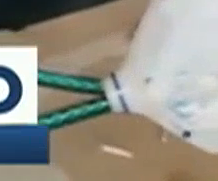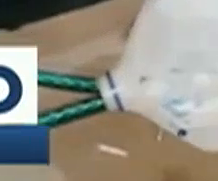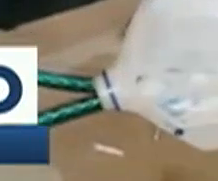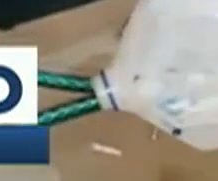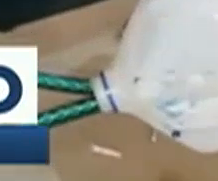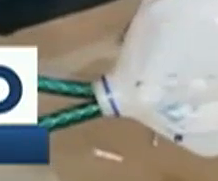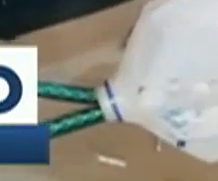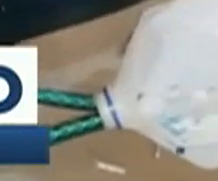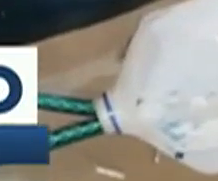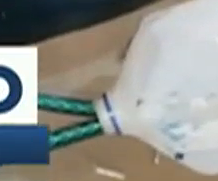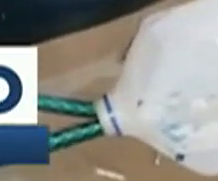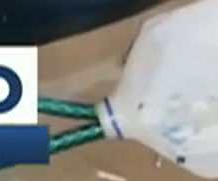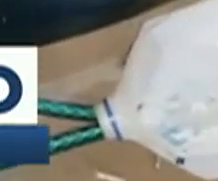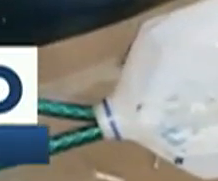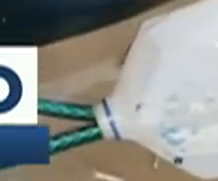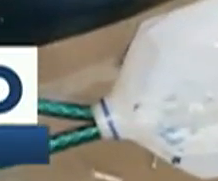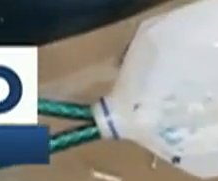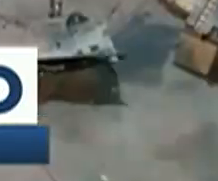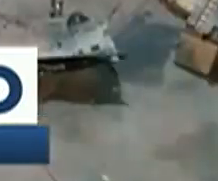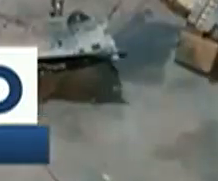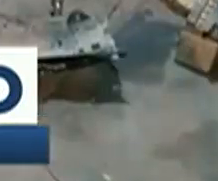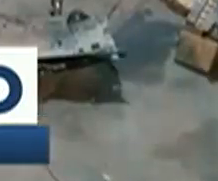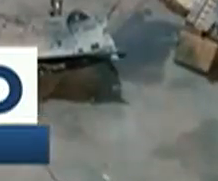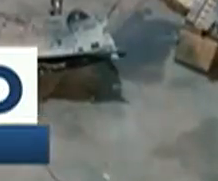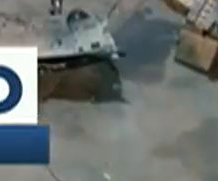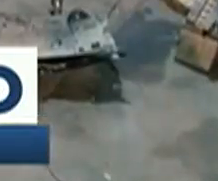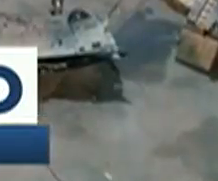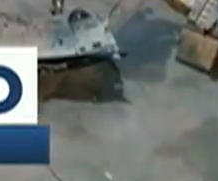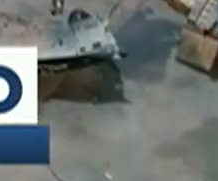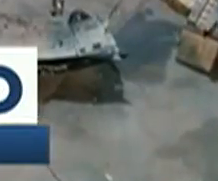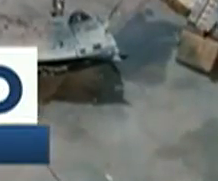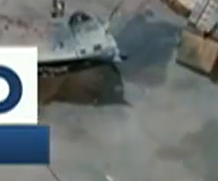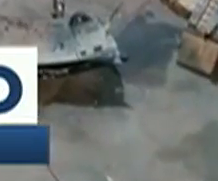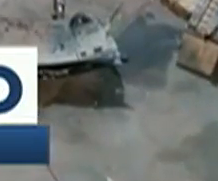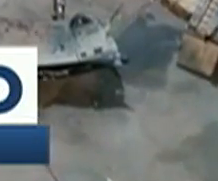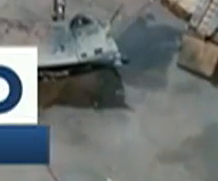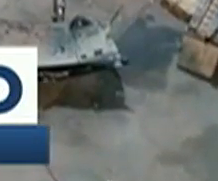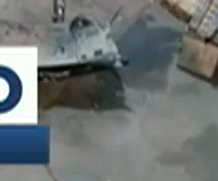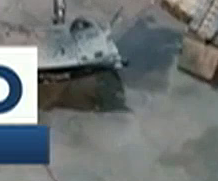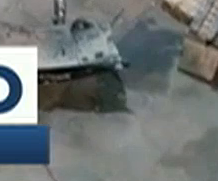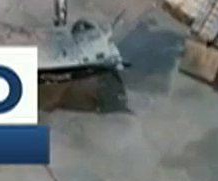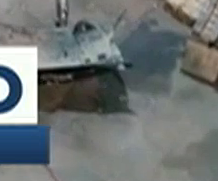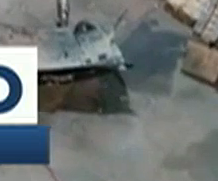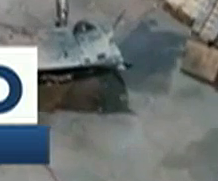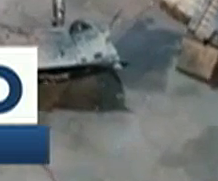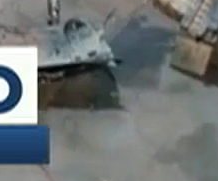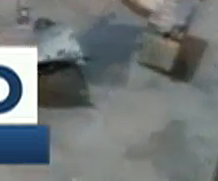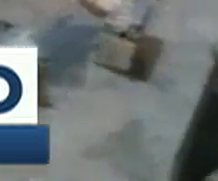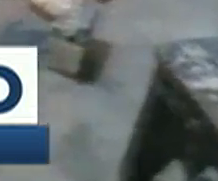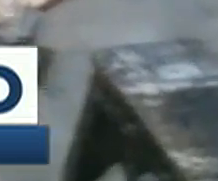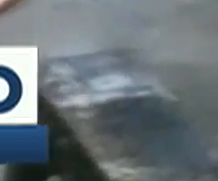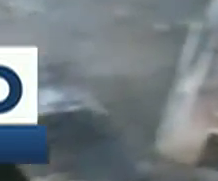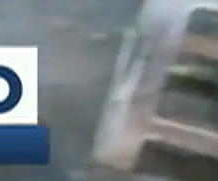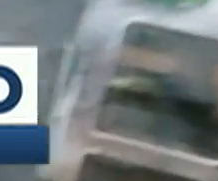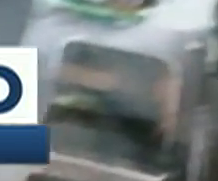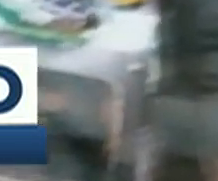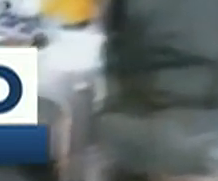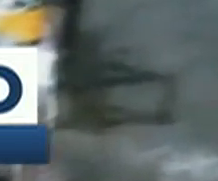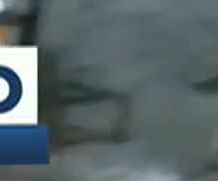Descubren desguazadero. En el lugar hallaron motos presumiblemente robadas.